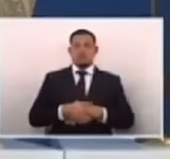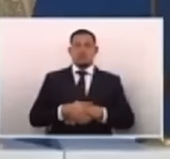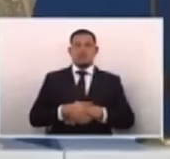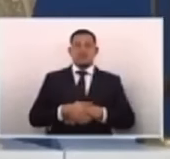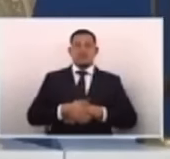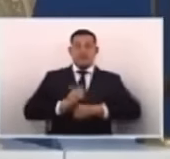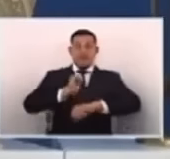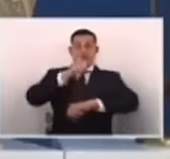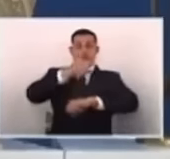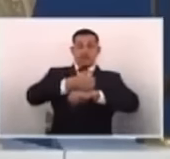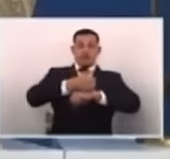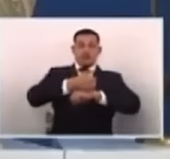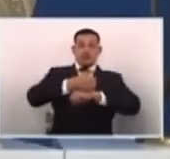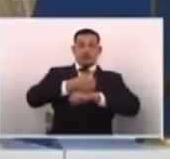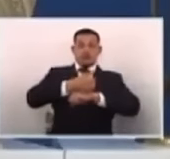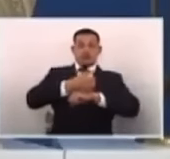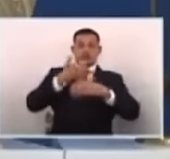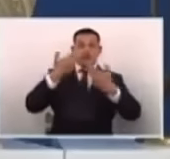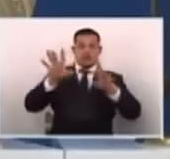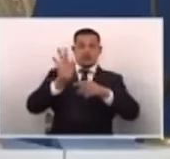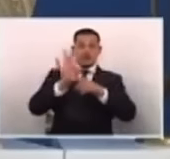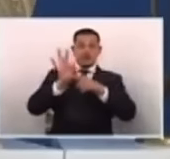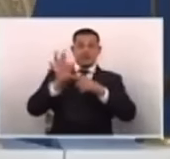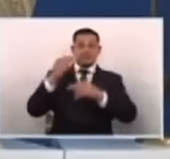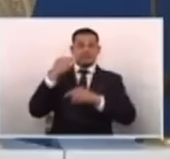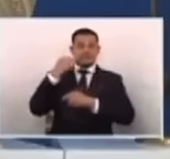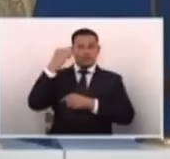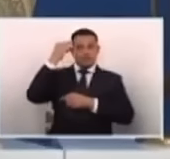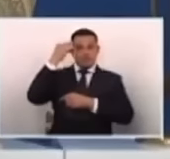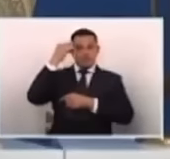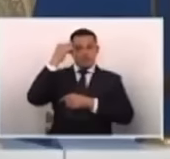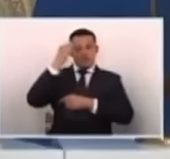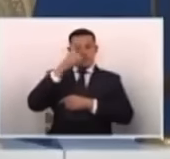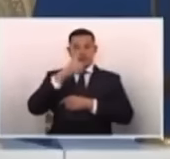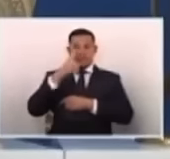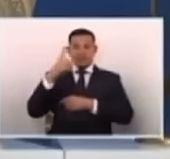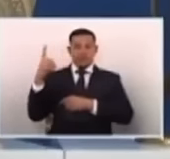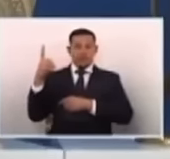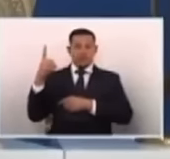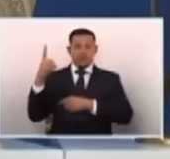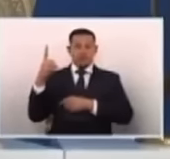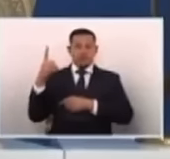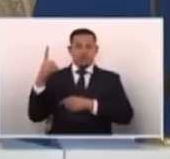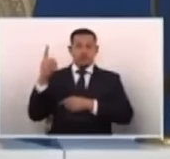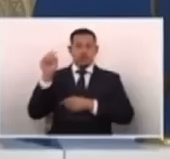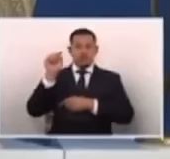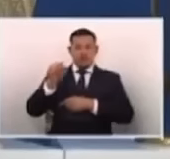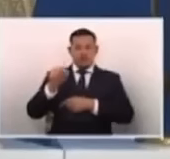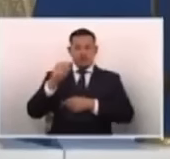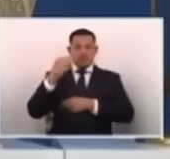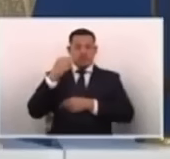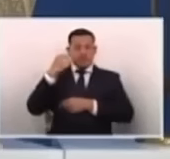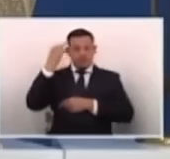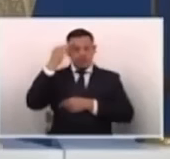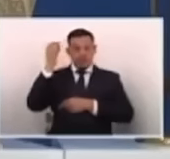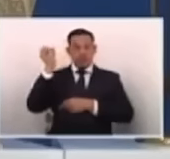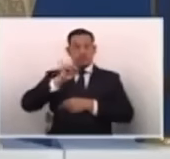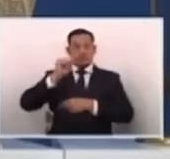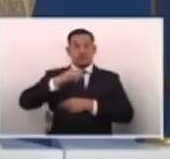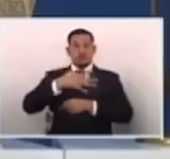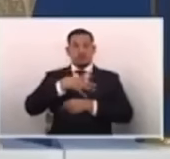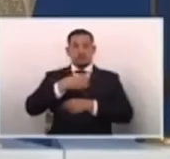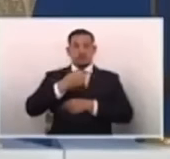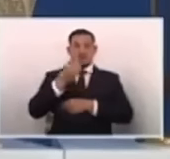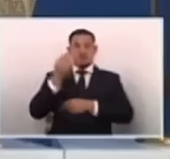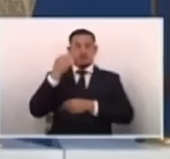que conforman la constituyente. La mayoría eran de derecha. Esa es la mayoría que sí le gusta,